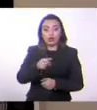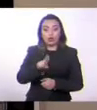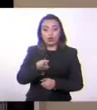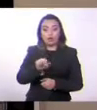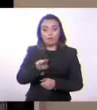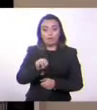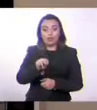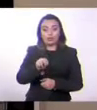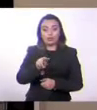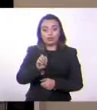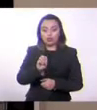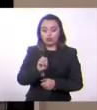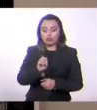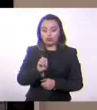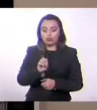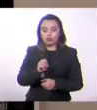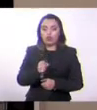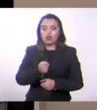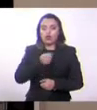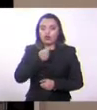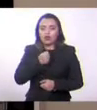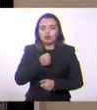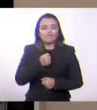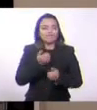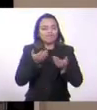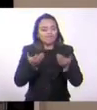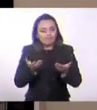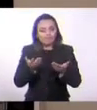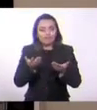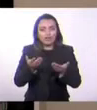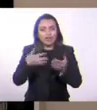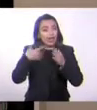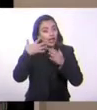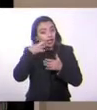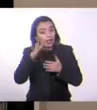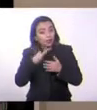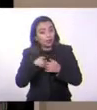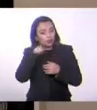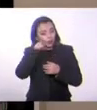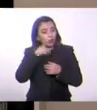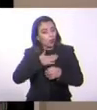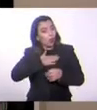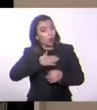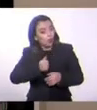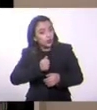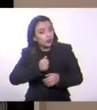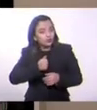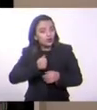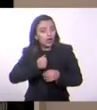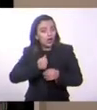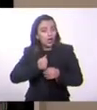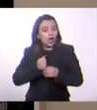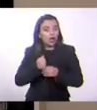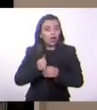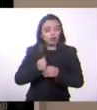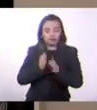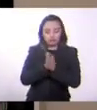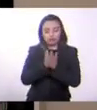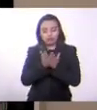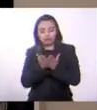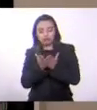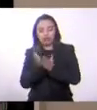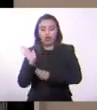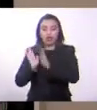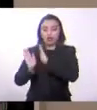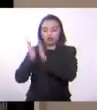novela? No. ¿Por qué? Estaba fea. Ese no es un argumento. Un argumento debe estar sustentado con una idea